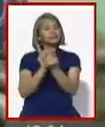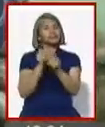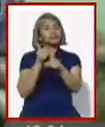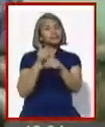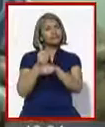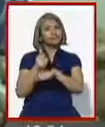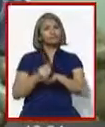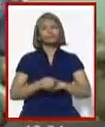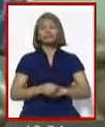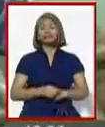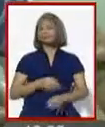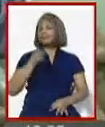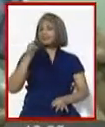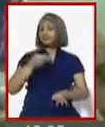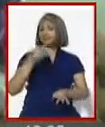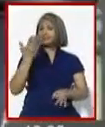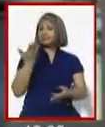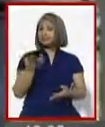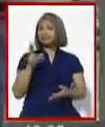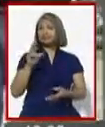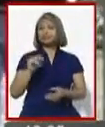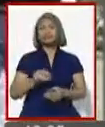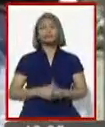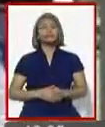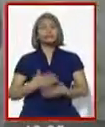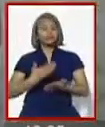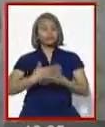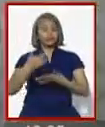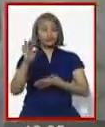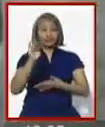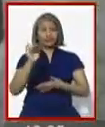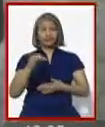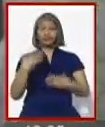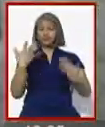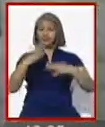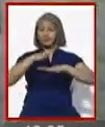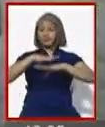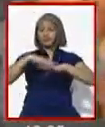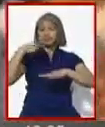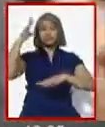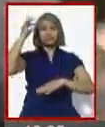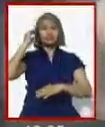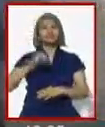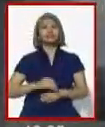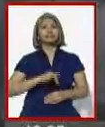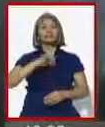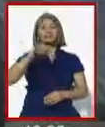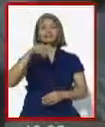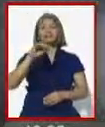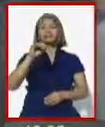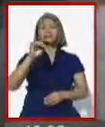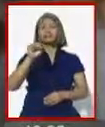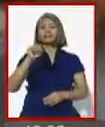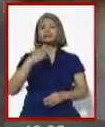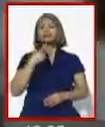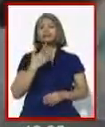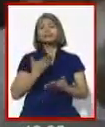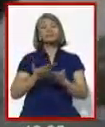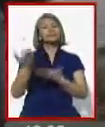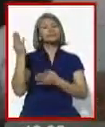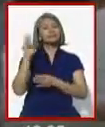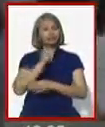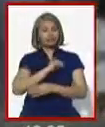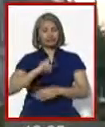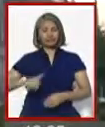encargada de decir si lo hubo o no. Para este próximo miércoles está citado en la Fiscalía José Canudas, exfuncionario